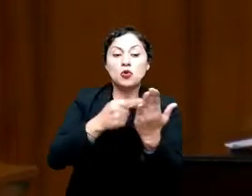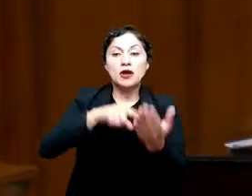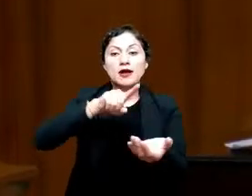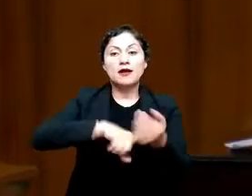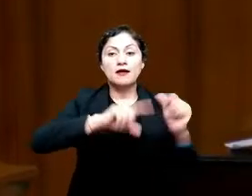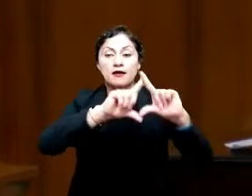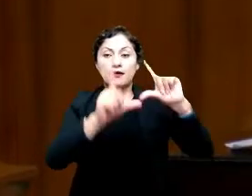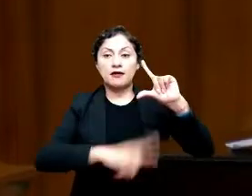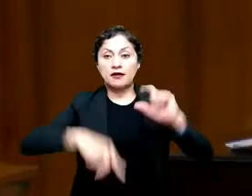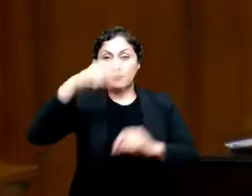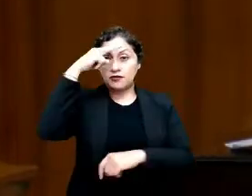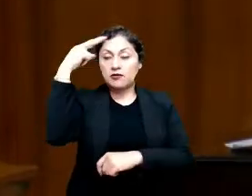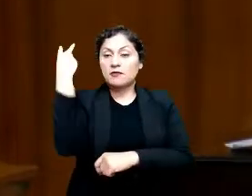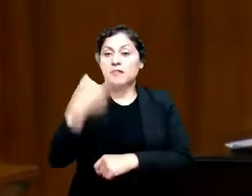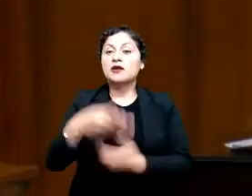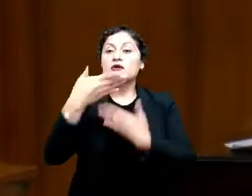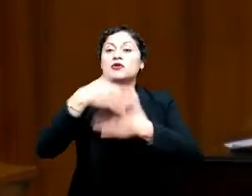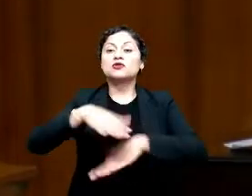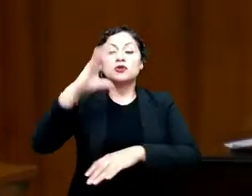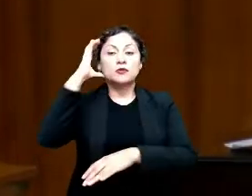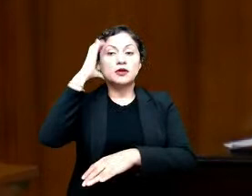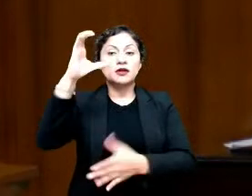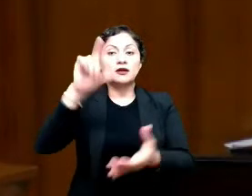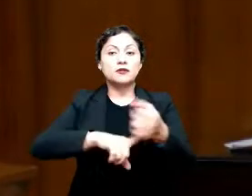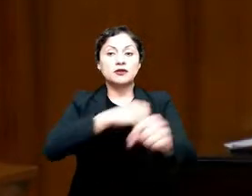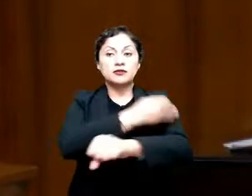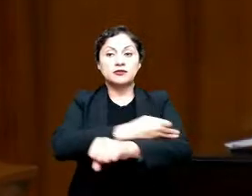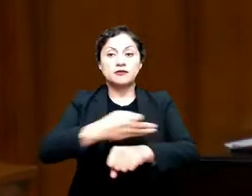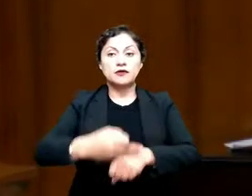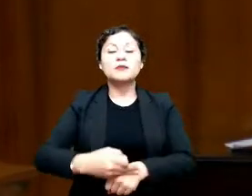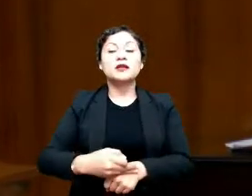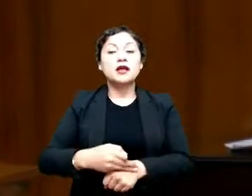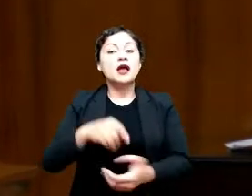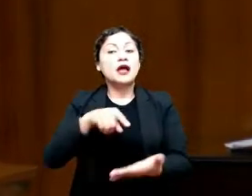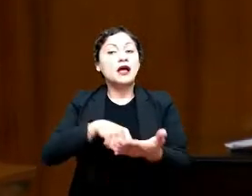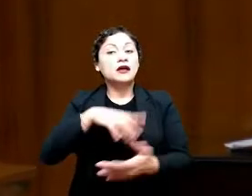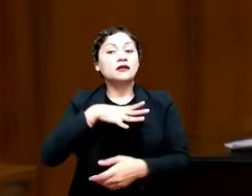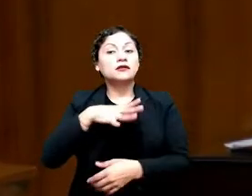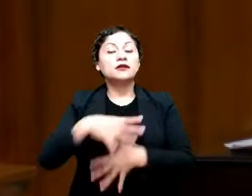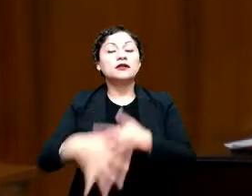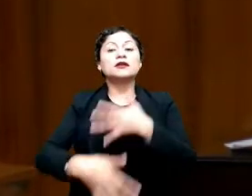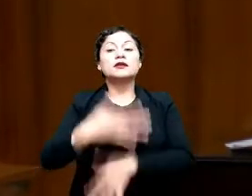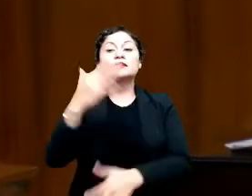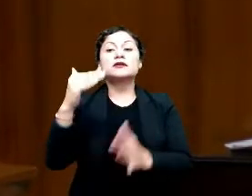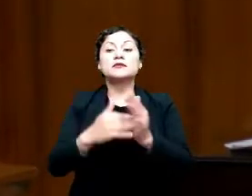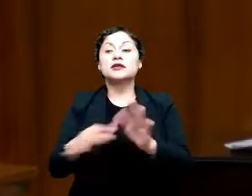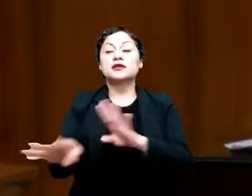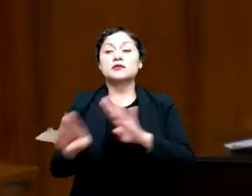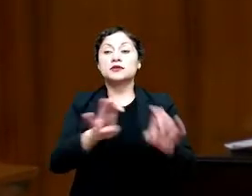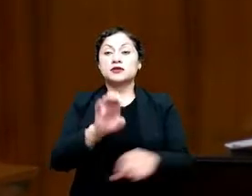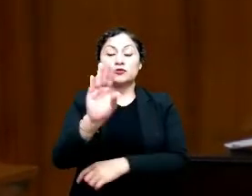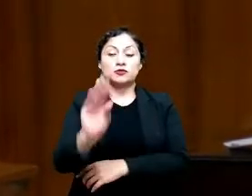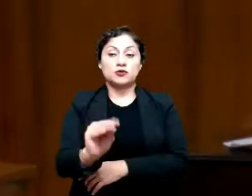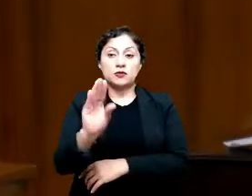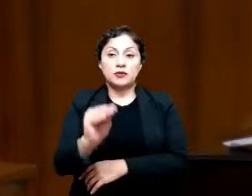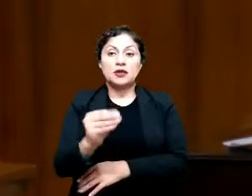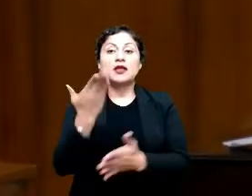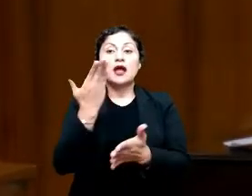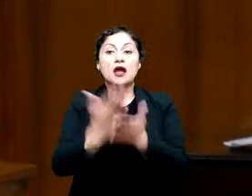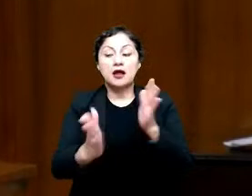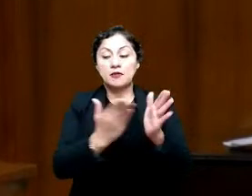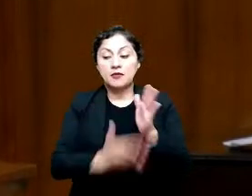violencia familiar, con 15.990. Además, durante esta gestión, en septiembre